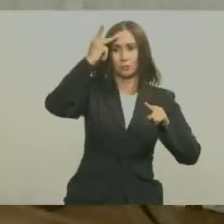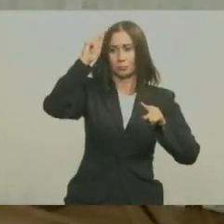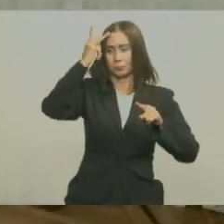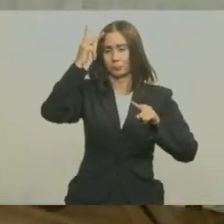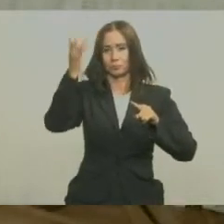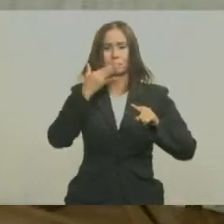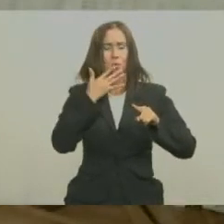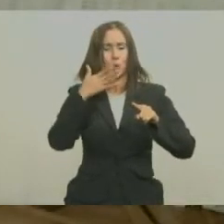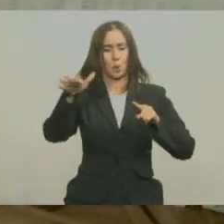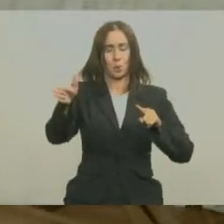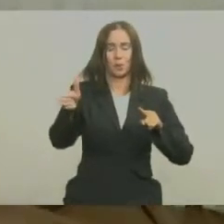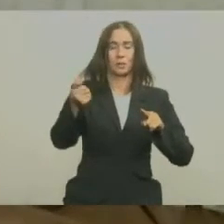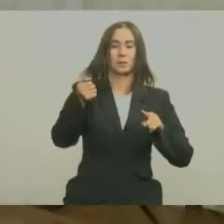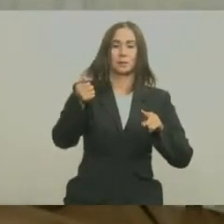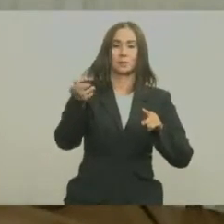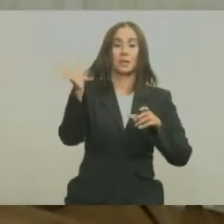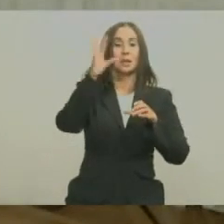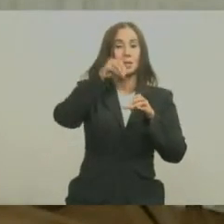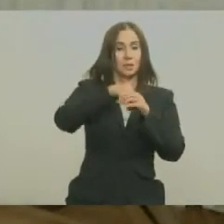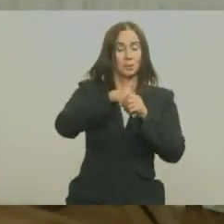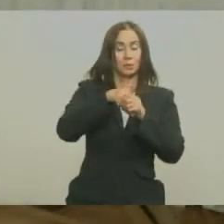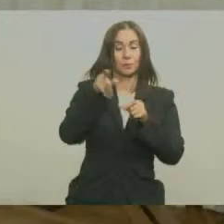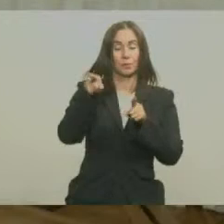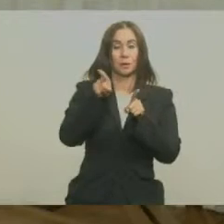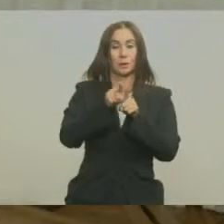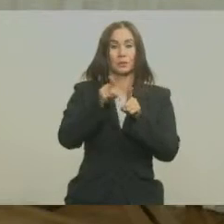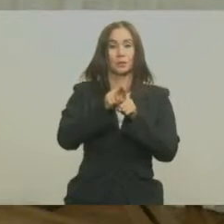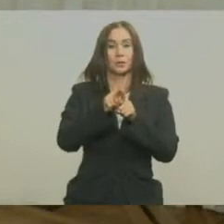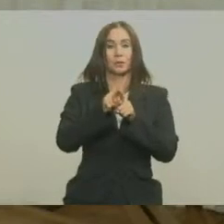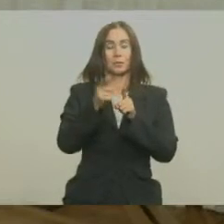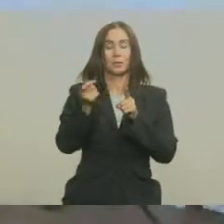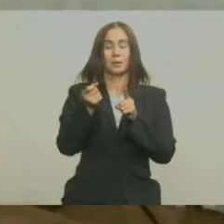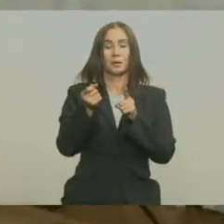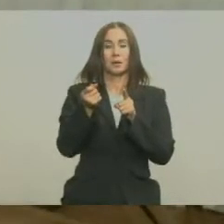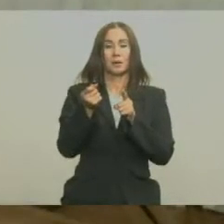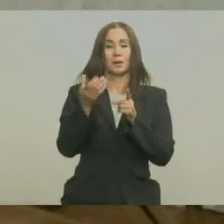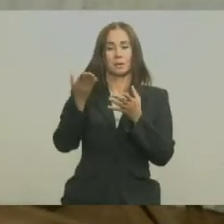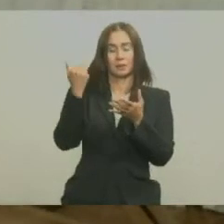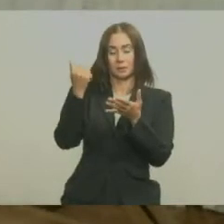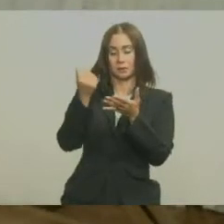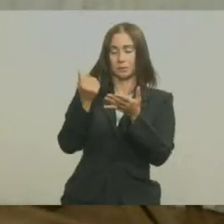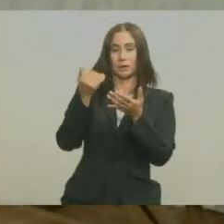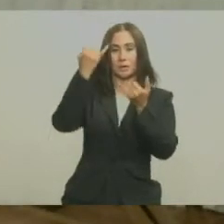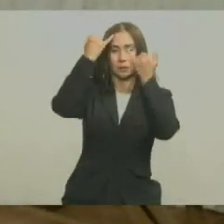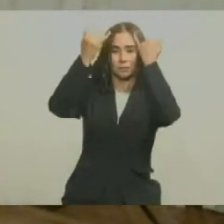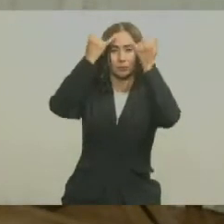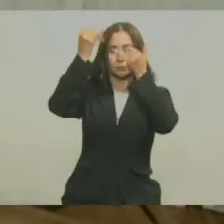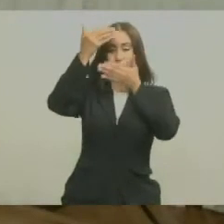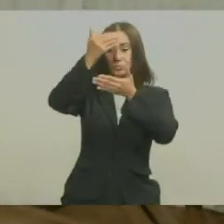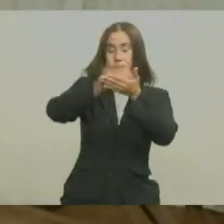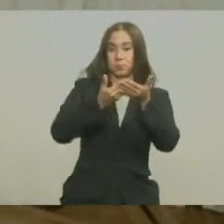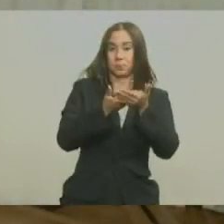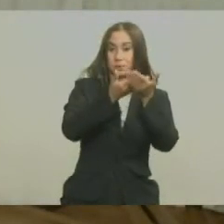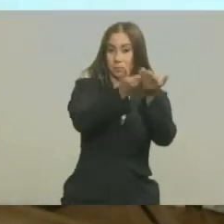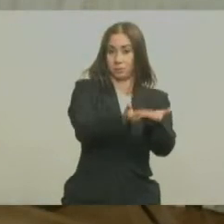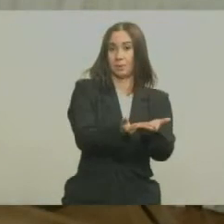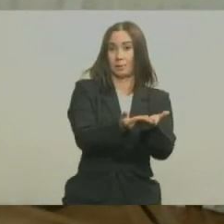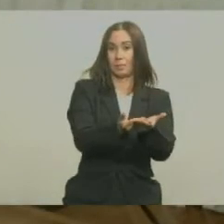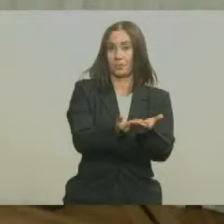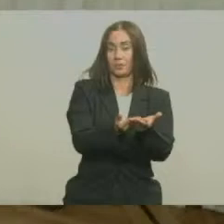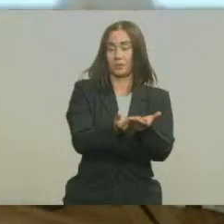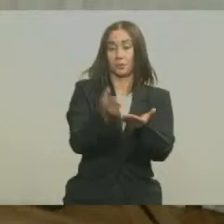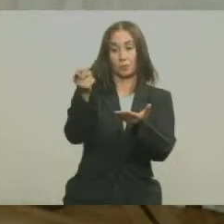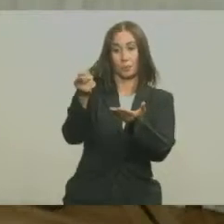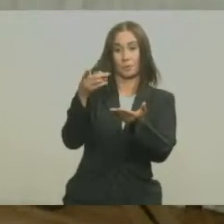bancadas, incluyendo el proponente de la iniciativa ante la Cámara de Diputados en esta etapa, el diputado